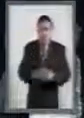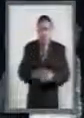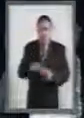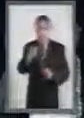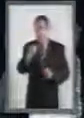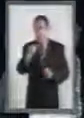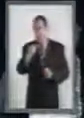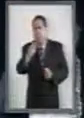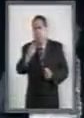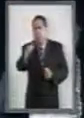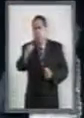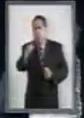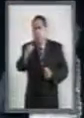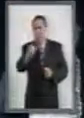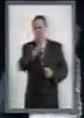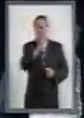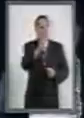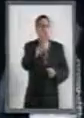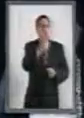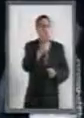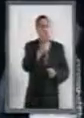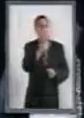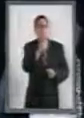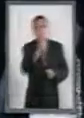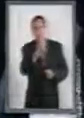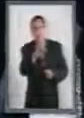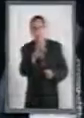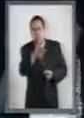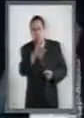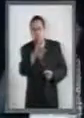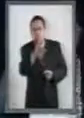Patricio, senador Juárez,